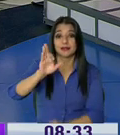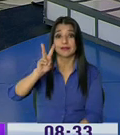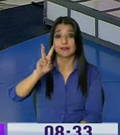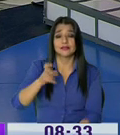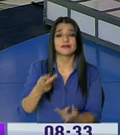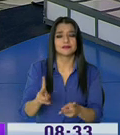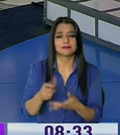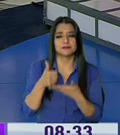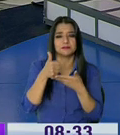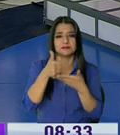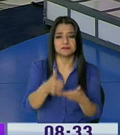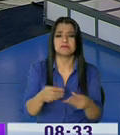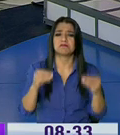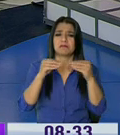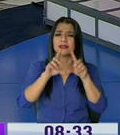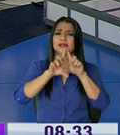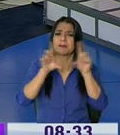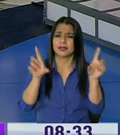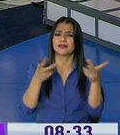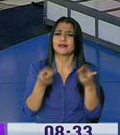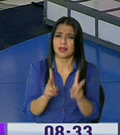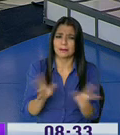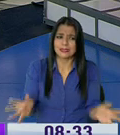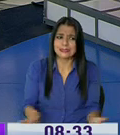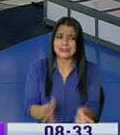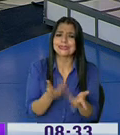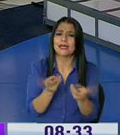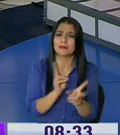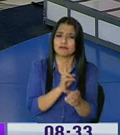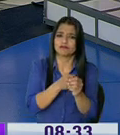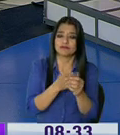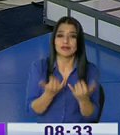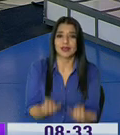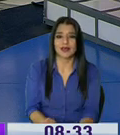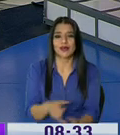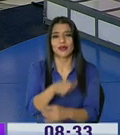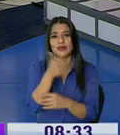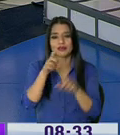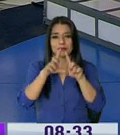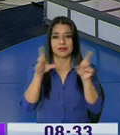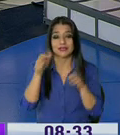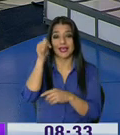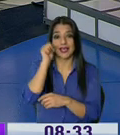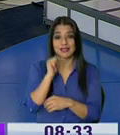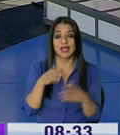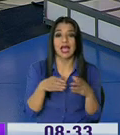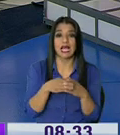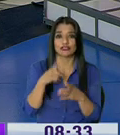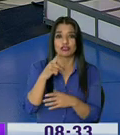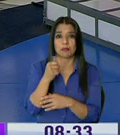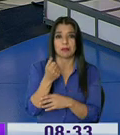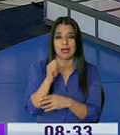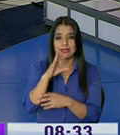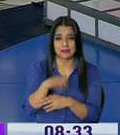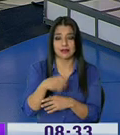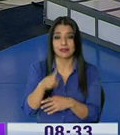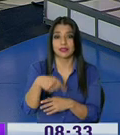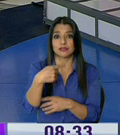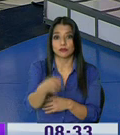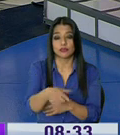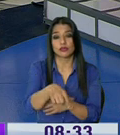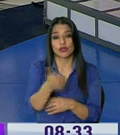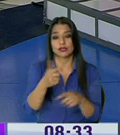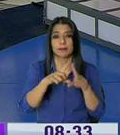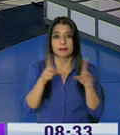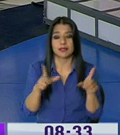colaborando, muchas más empresas están uniendo a esta iniciativa. Hoy tenemos otra, ya tuvimos, como tú dijiste, Sopasta, en los próximos días viene otra empresa